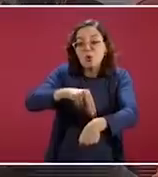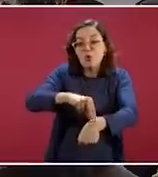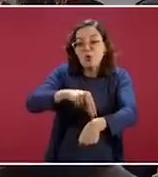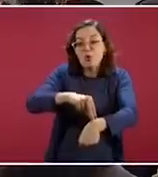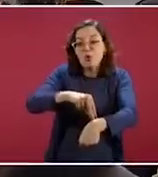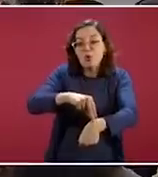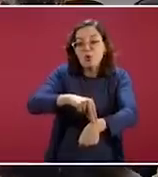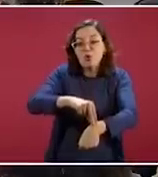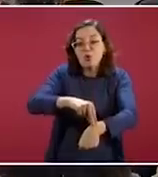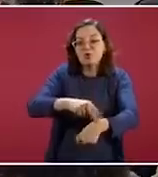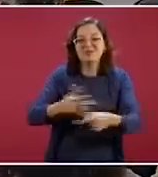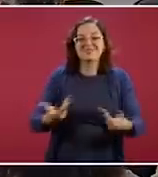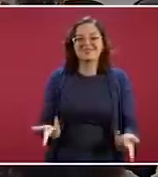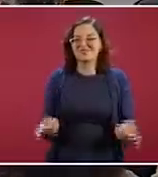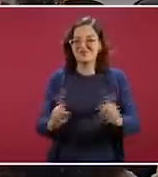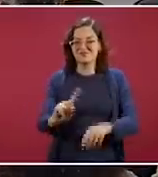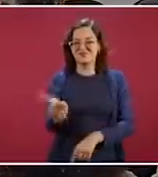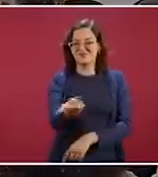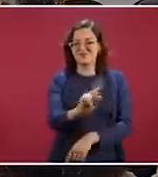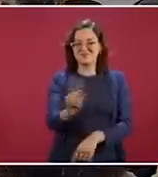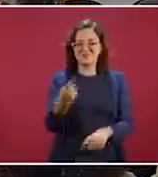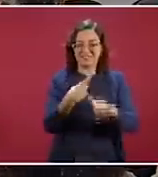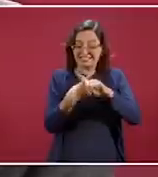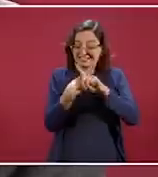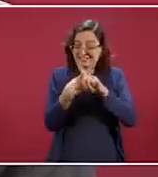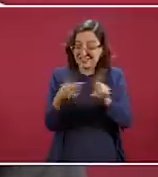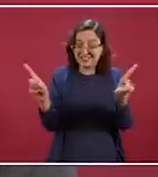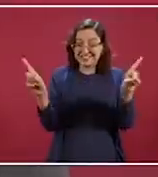Entonces, académico. Que